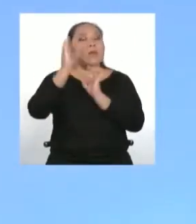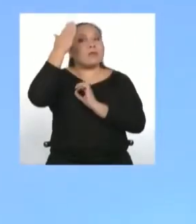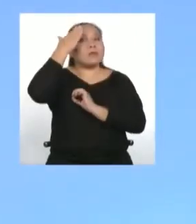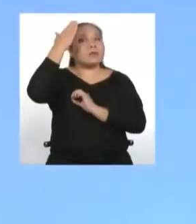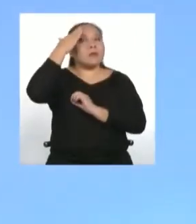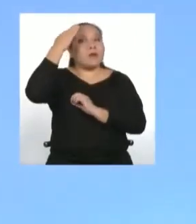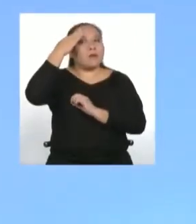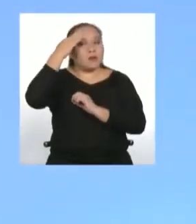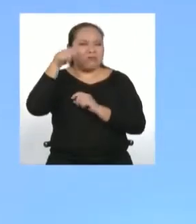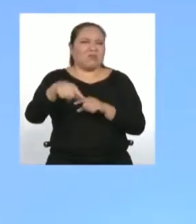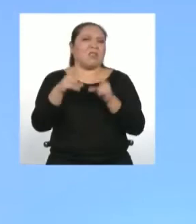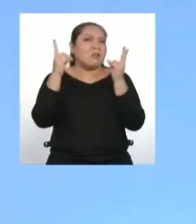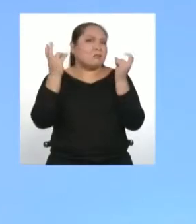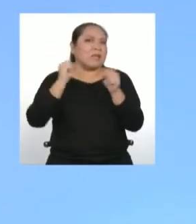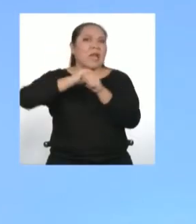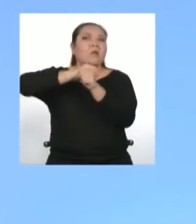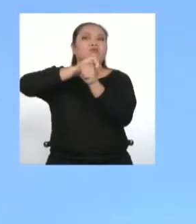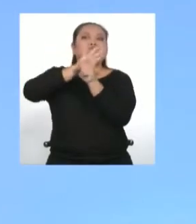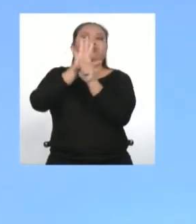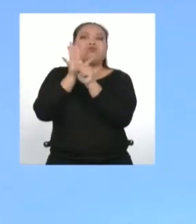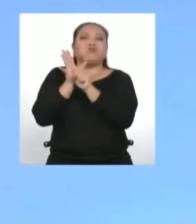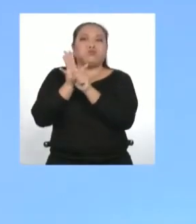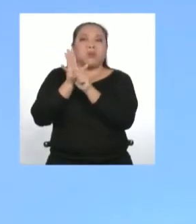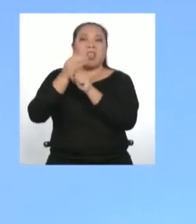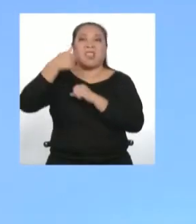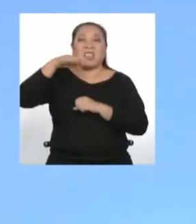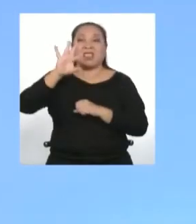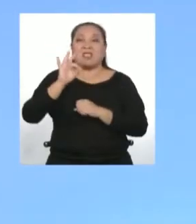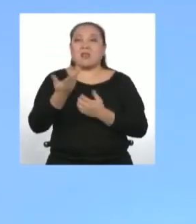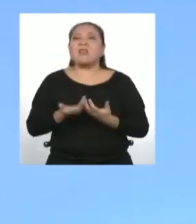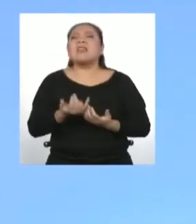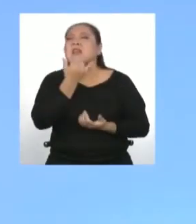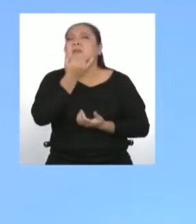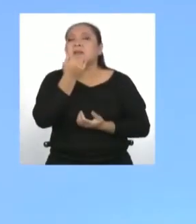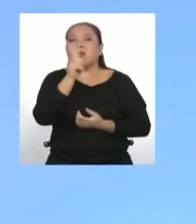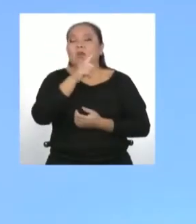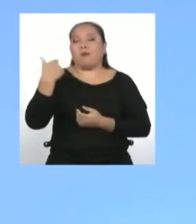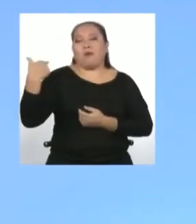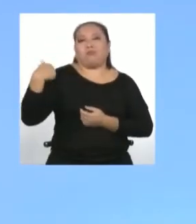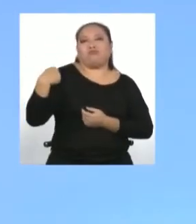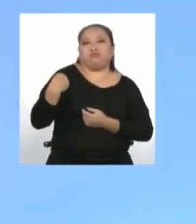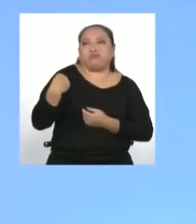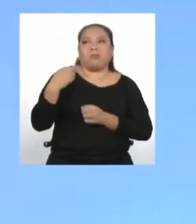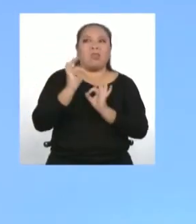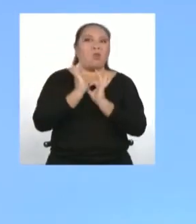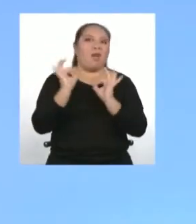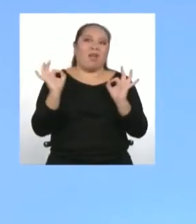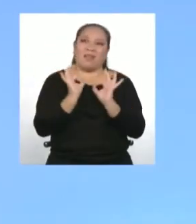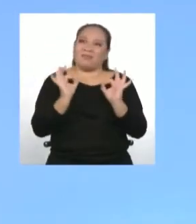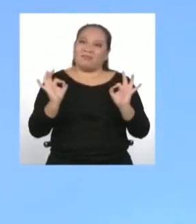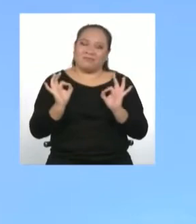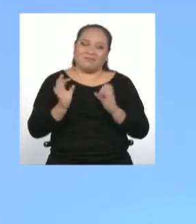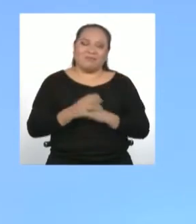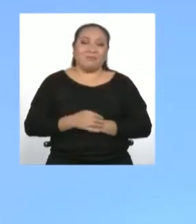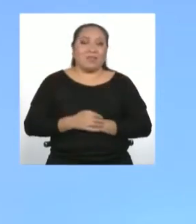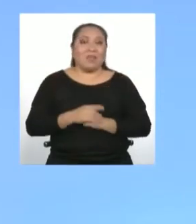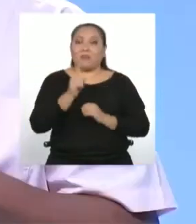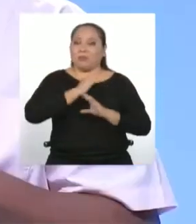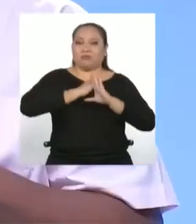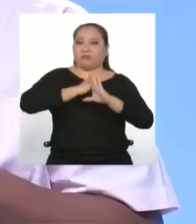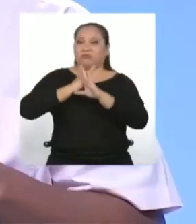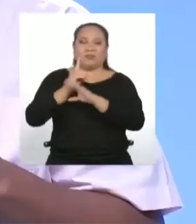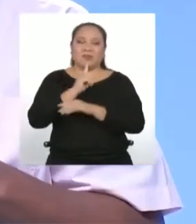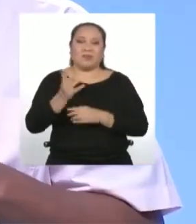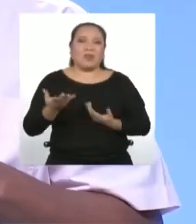el COVID-19. Hasta hoy, no existe una vacuna para prevenir la enfermedad por contagio. Por ello,